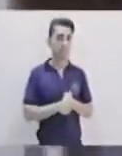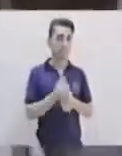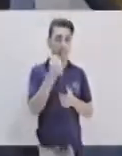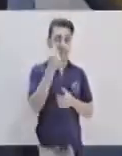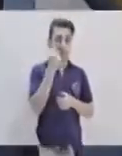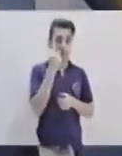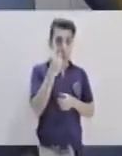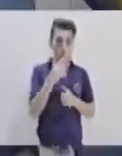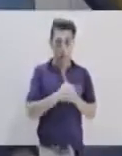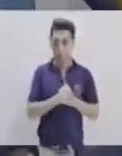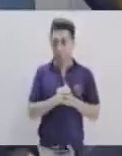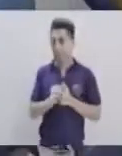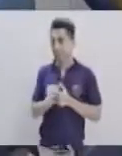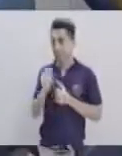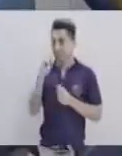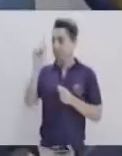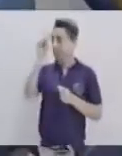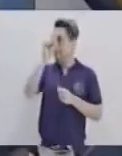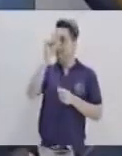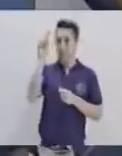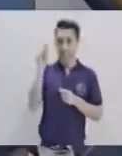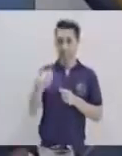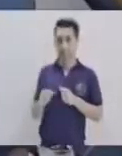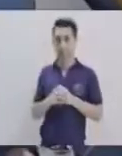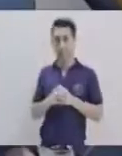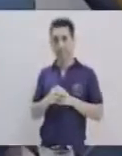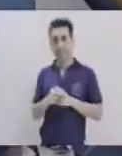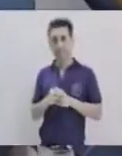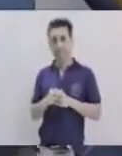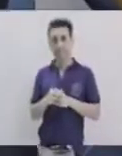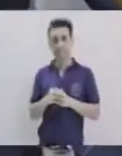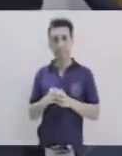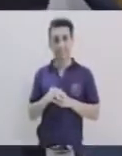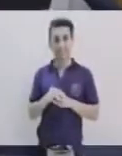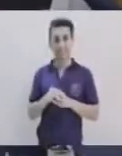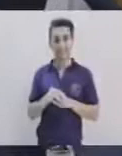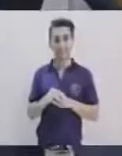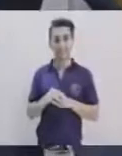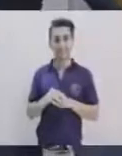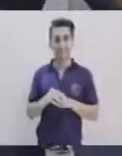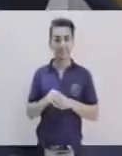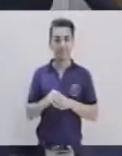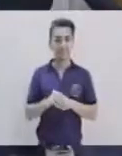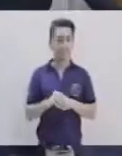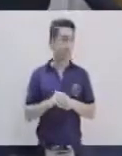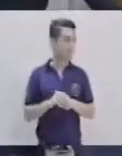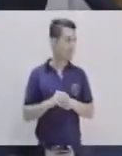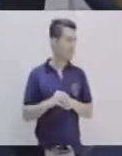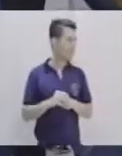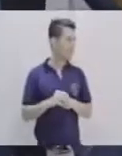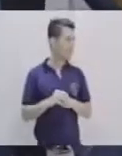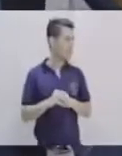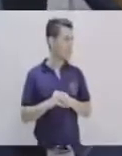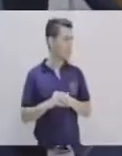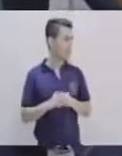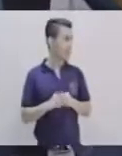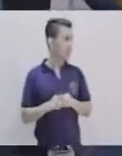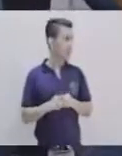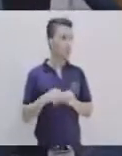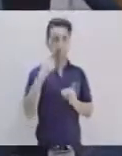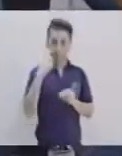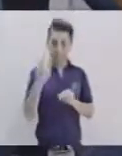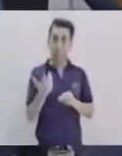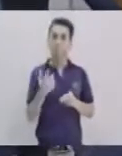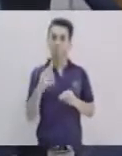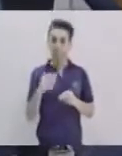queda uno. Queda con el que soy. Muy bien, muy bien. Entonces, vemos que los